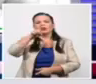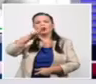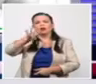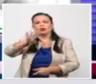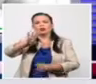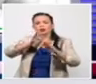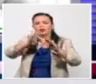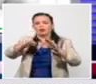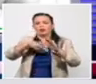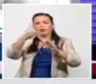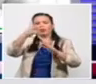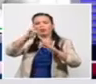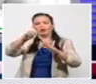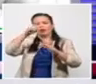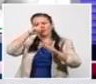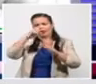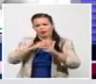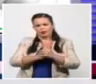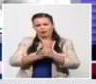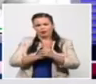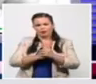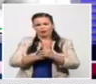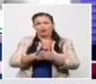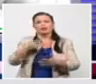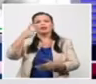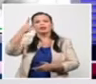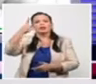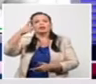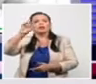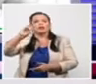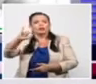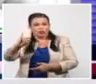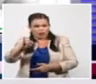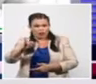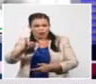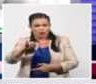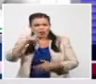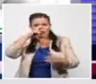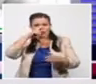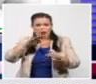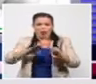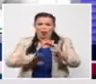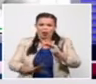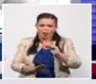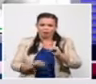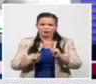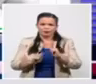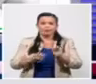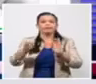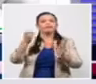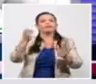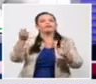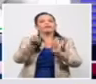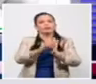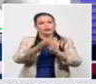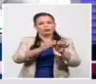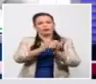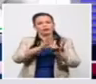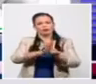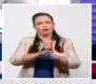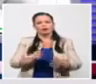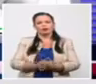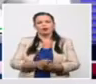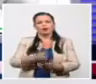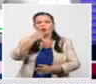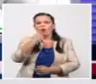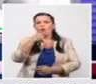años y 106 en edad pediátrica diagnosticados con la COVID-19, un lactante de 7 meses en estado